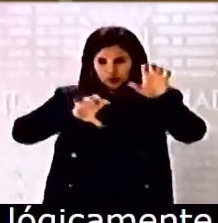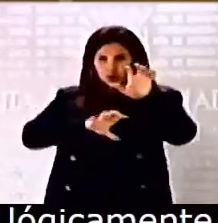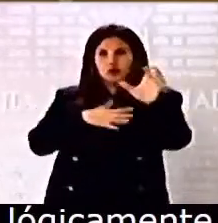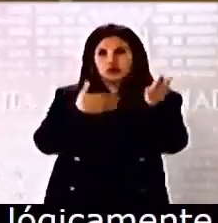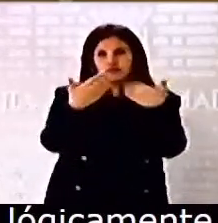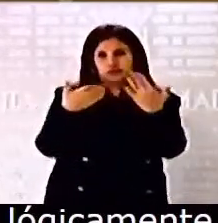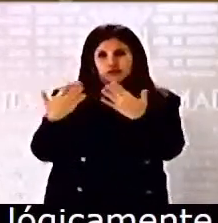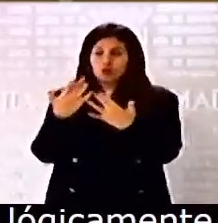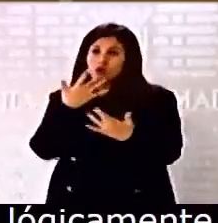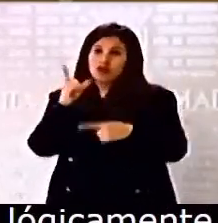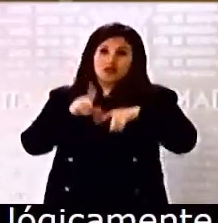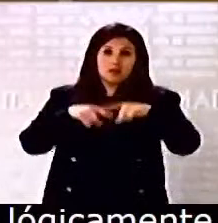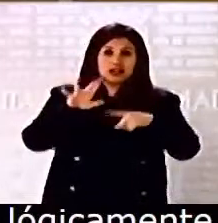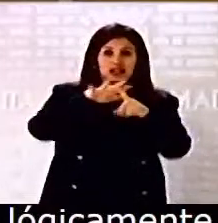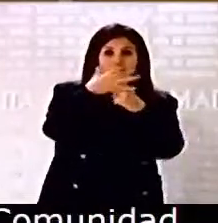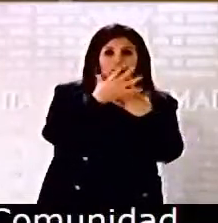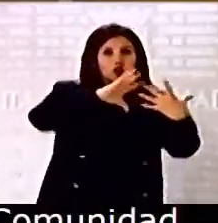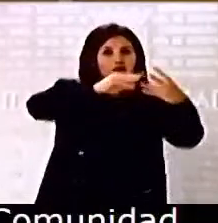en otras.